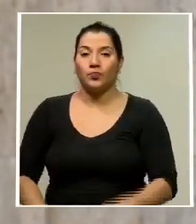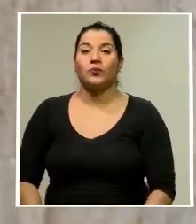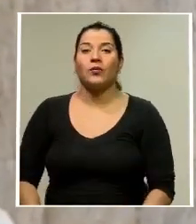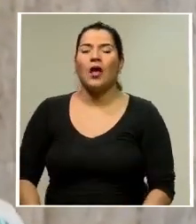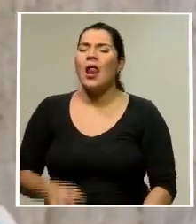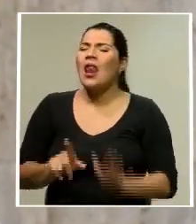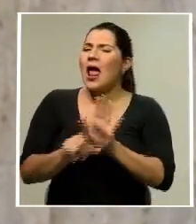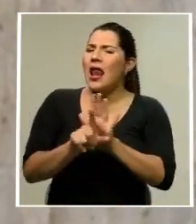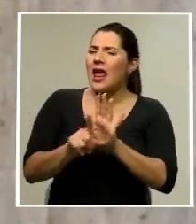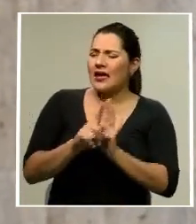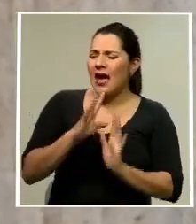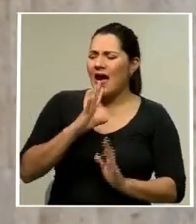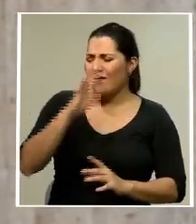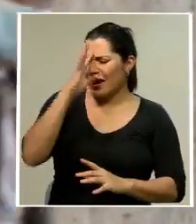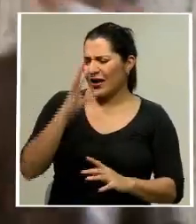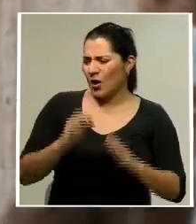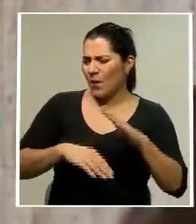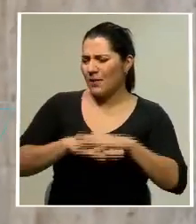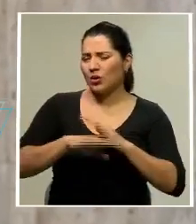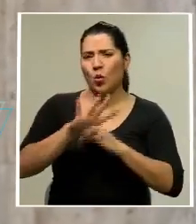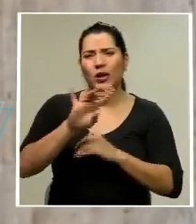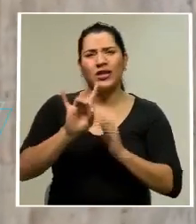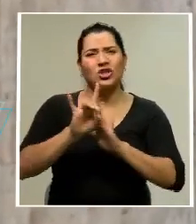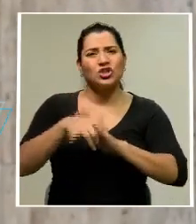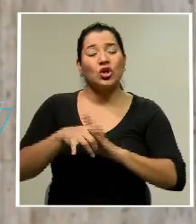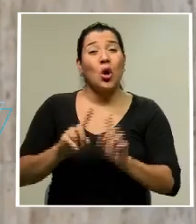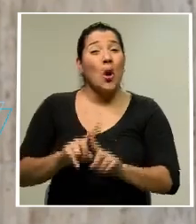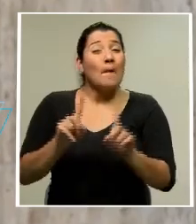posible, incluso creo que habla de 48, pero como estamos con tema